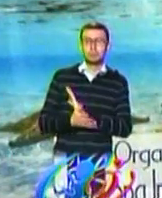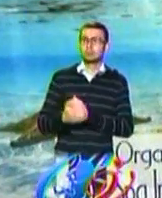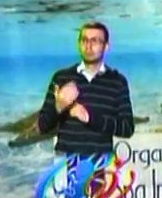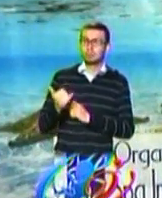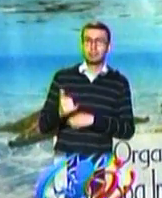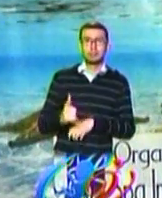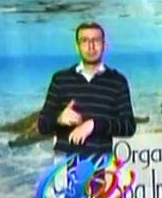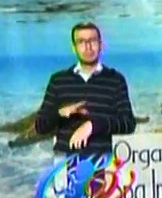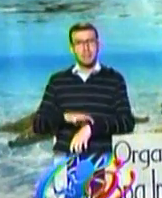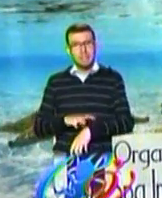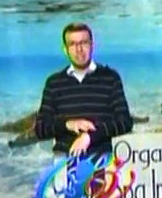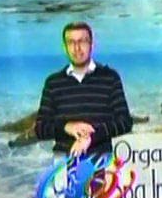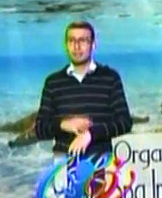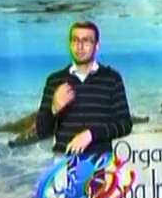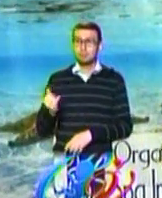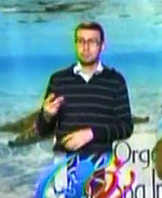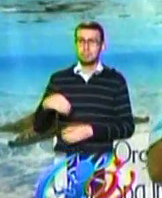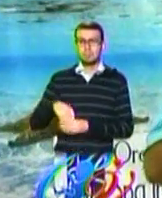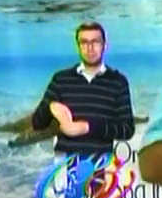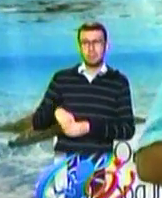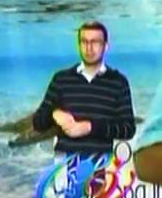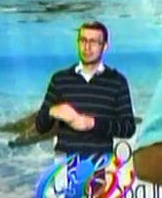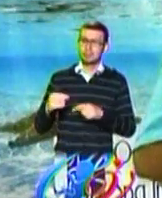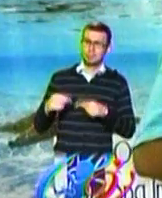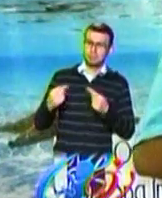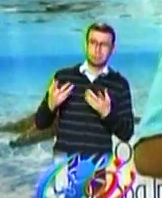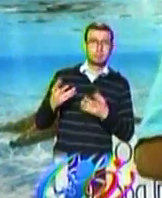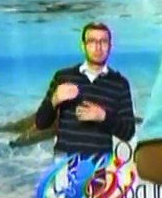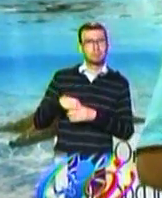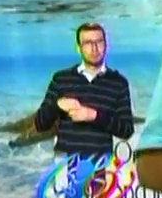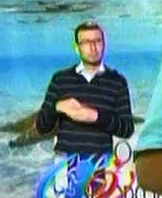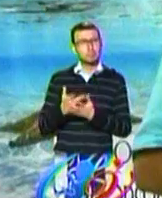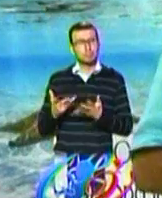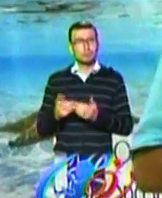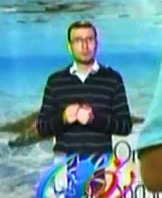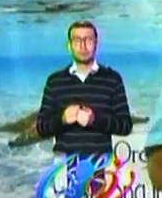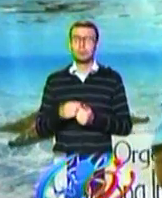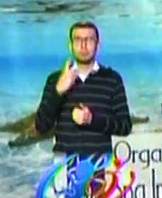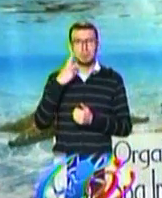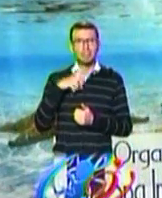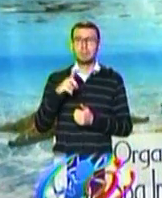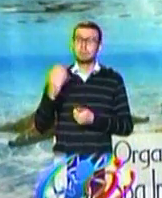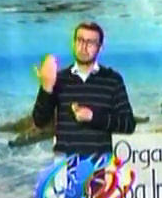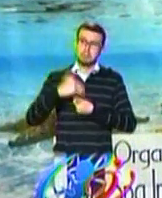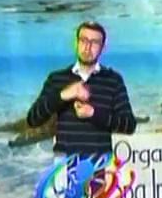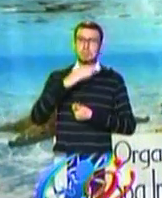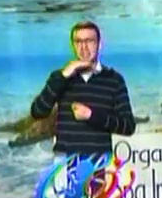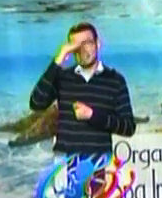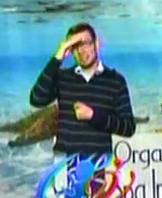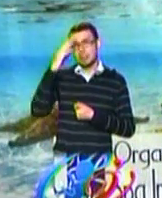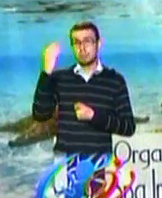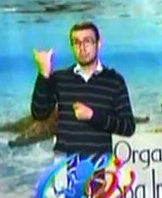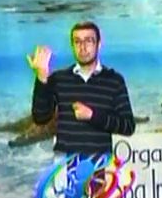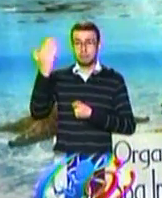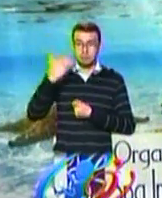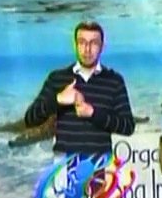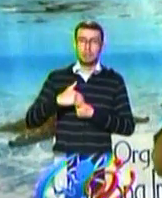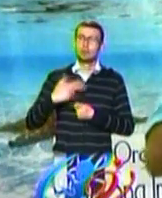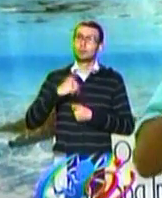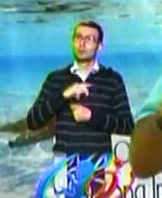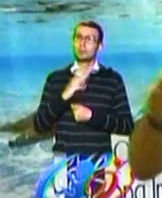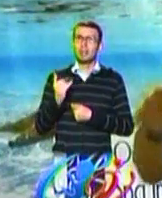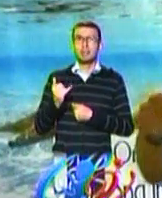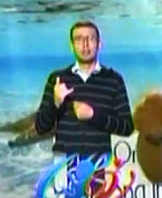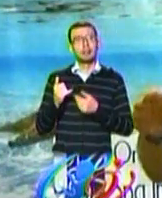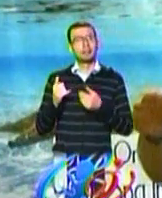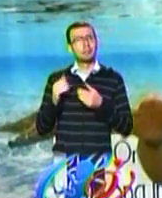medicina basada en la evidencia. Una vez nos llegó a Medellín un caso clínico que está narrado, como nos gusta a los médicos,